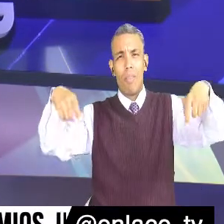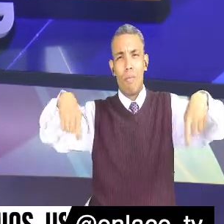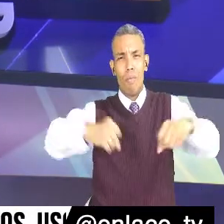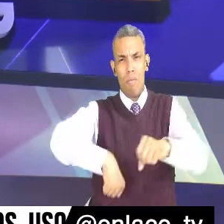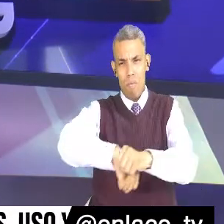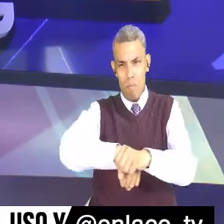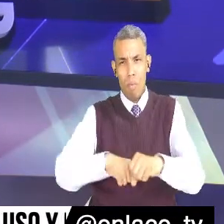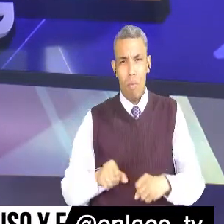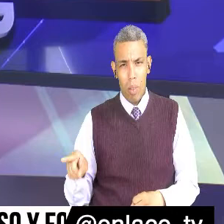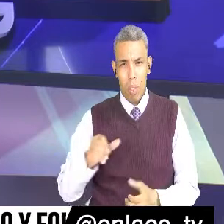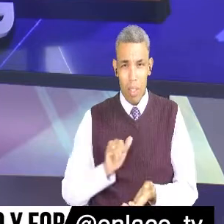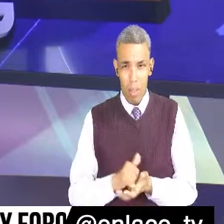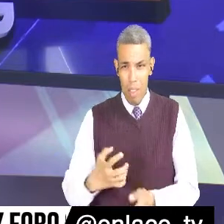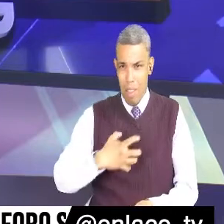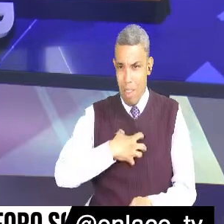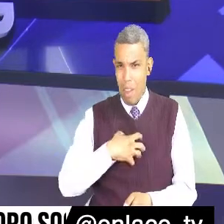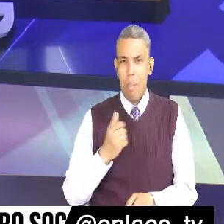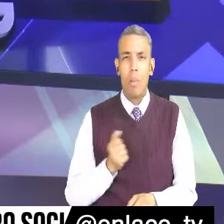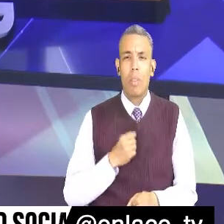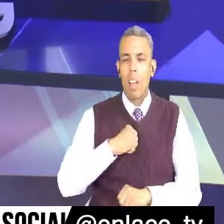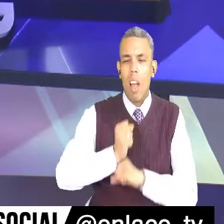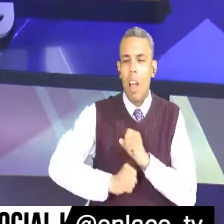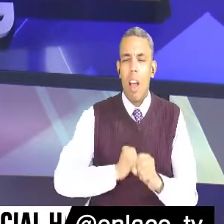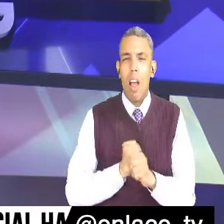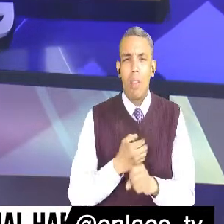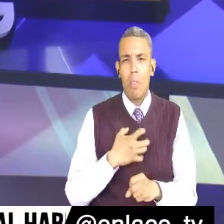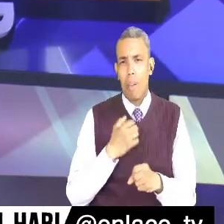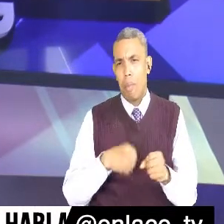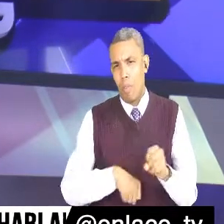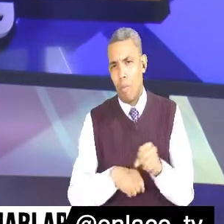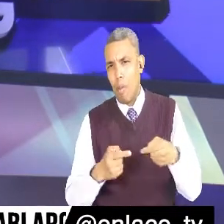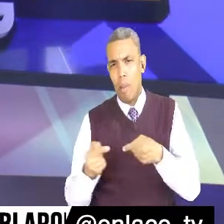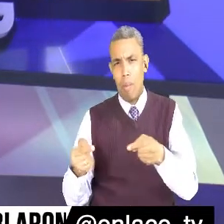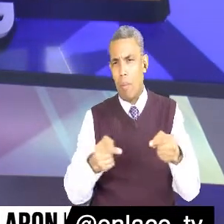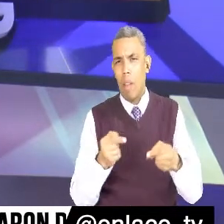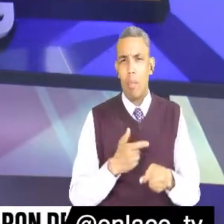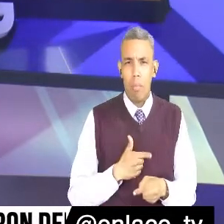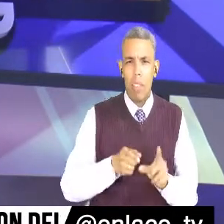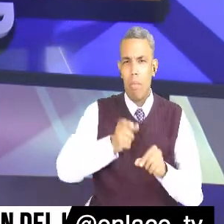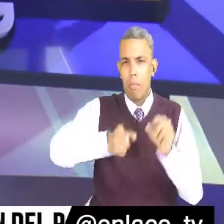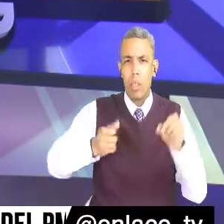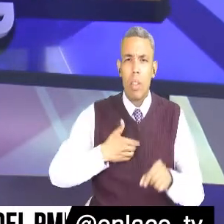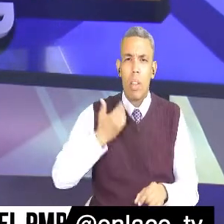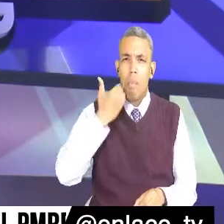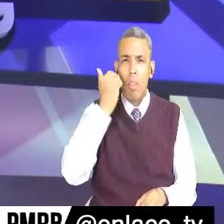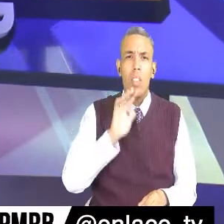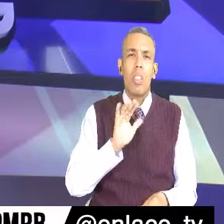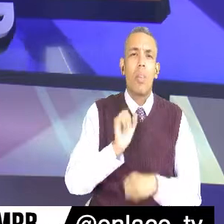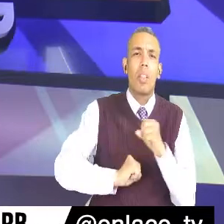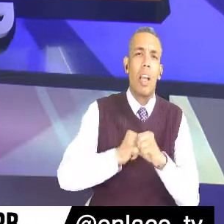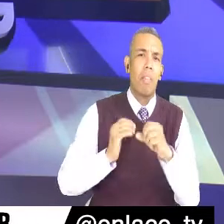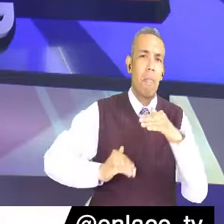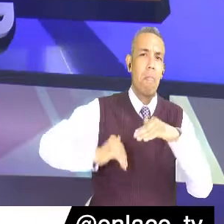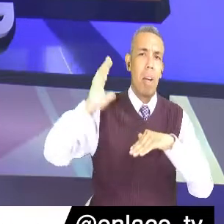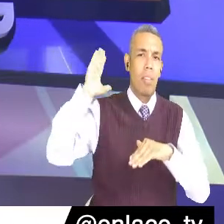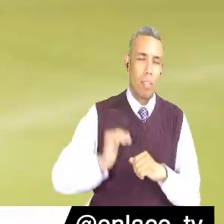el torneo de mayores de 35 y 50 años. Esta semana hay fecha de clásicos en este escenario